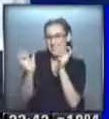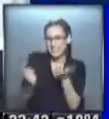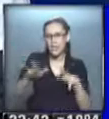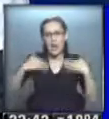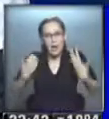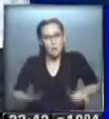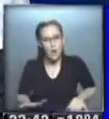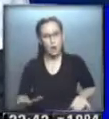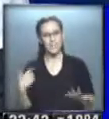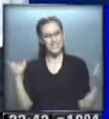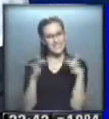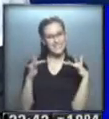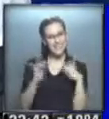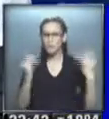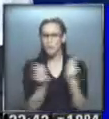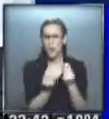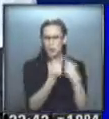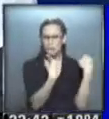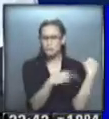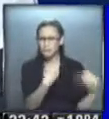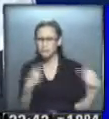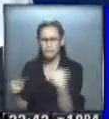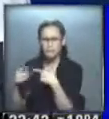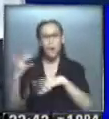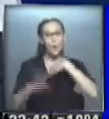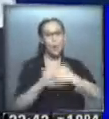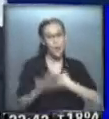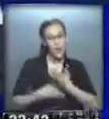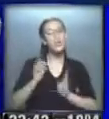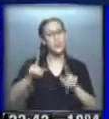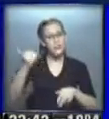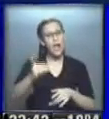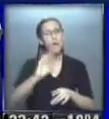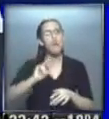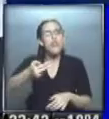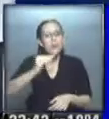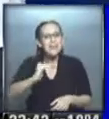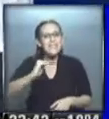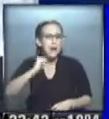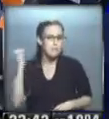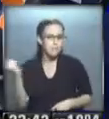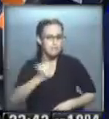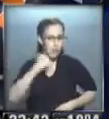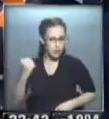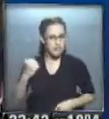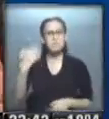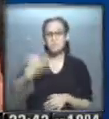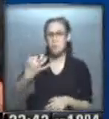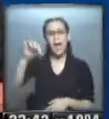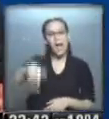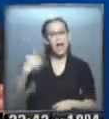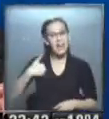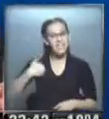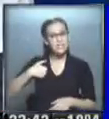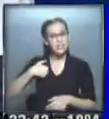poder de internet y la viralización para hacer un juego que al mismo tiempo transmite un mensaje que me parece que es interesante. Interesante. Bueno, ¿y aquí en Argentina